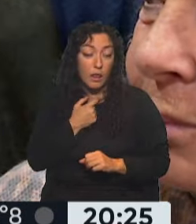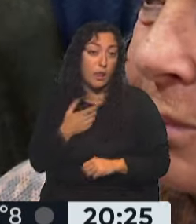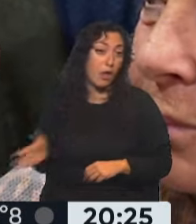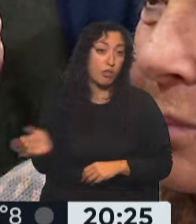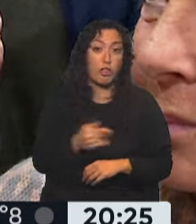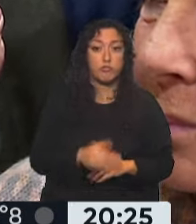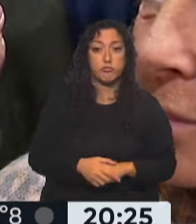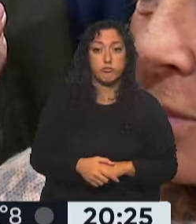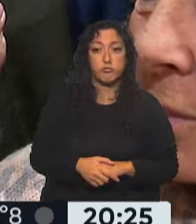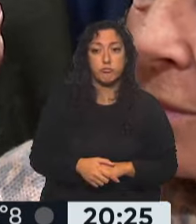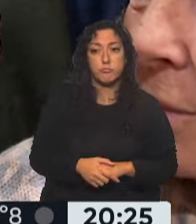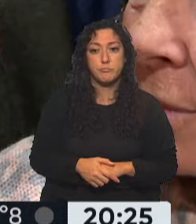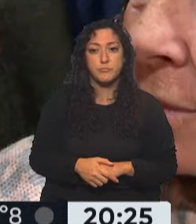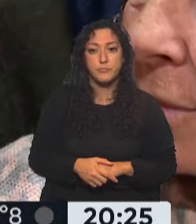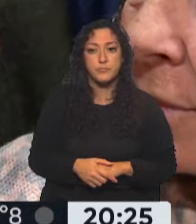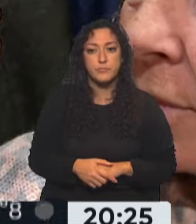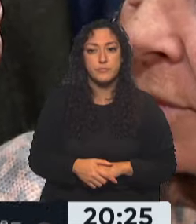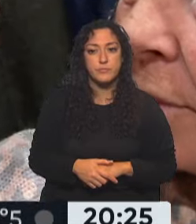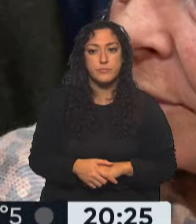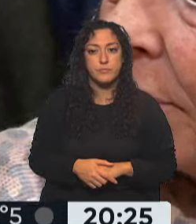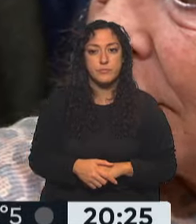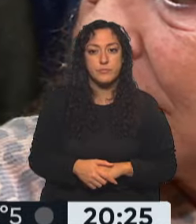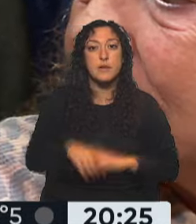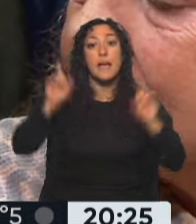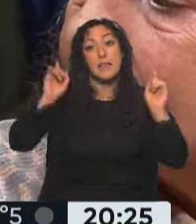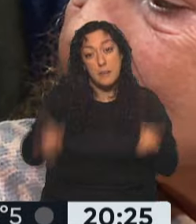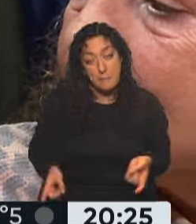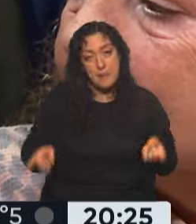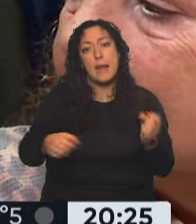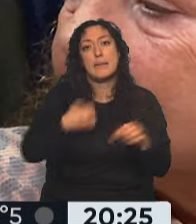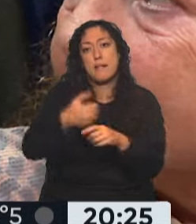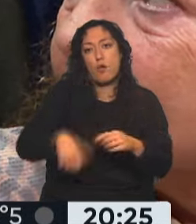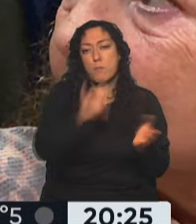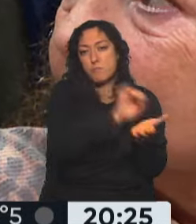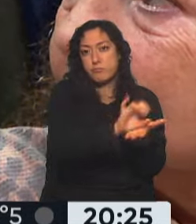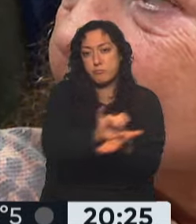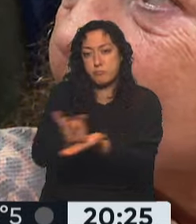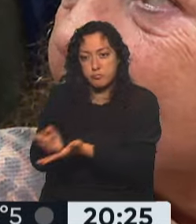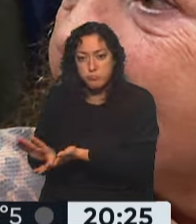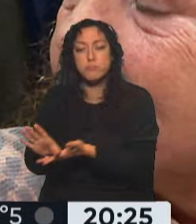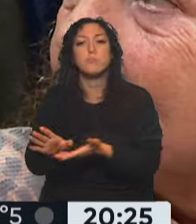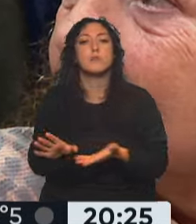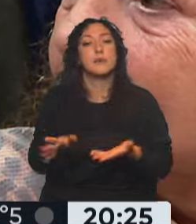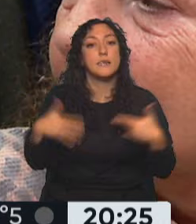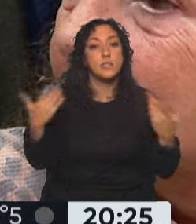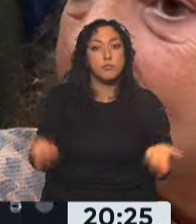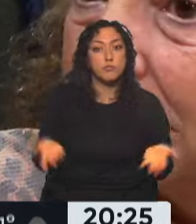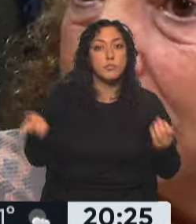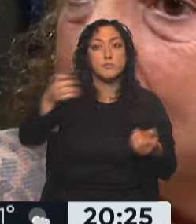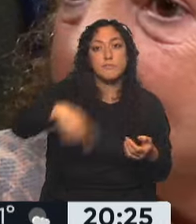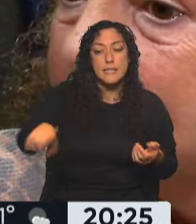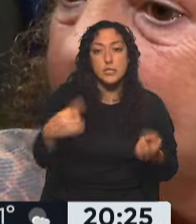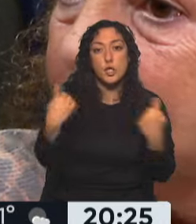laboral, aparte de todos los despidos que ha habido ahora, entonces quieren poner